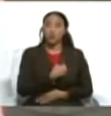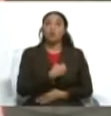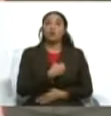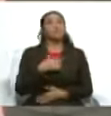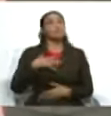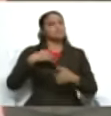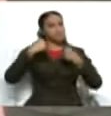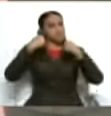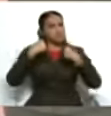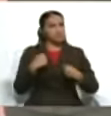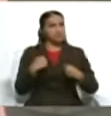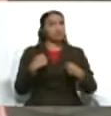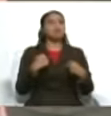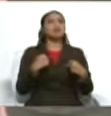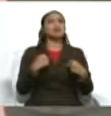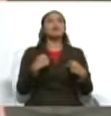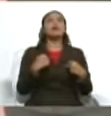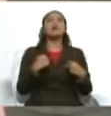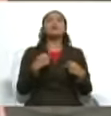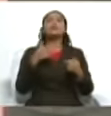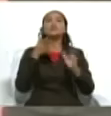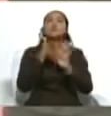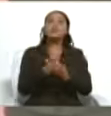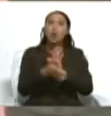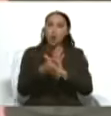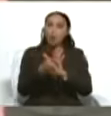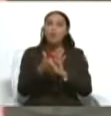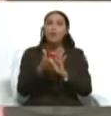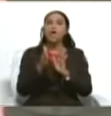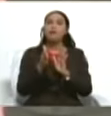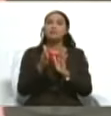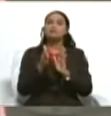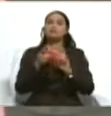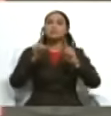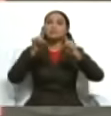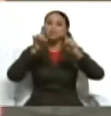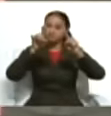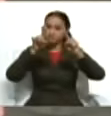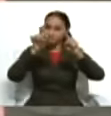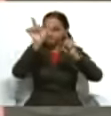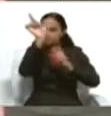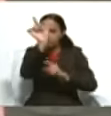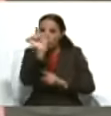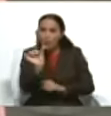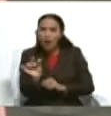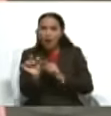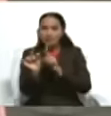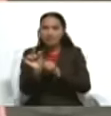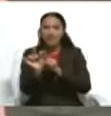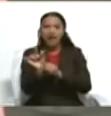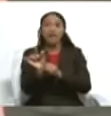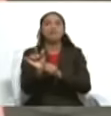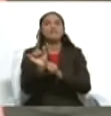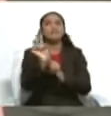firme en nuestro espacio soberano marítimo, con despliegue militar